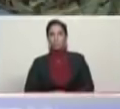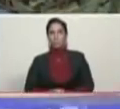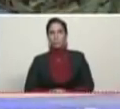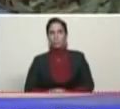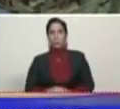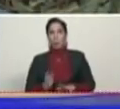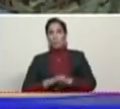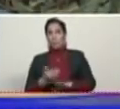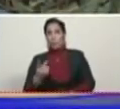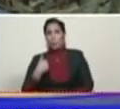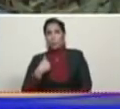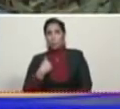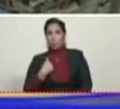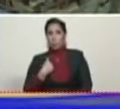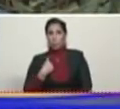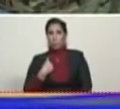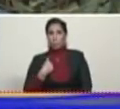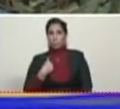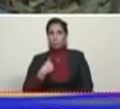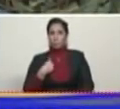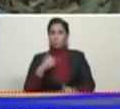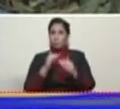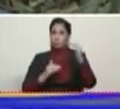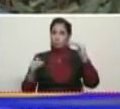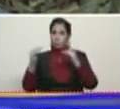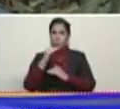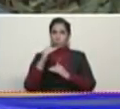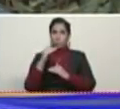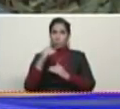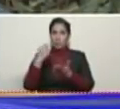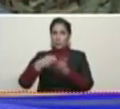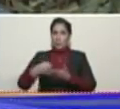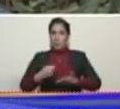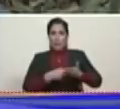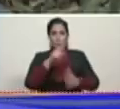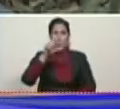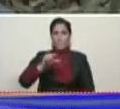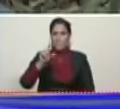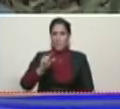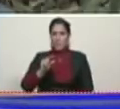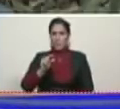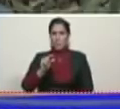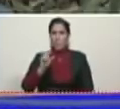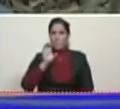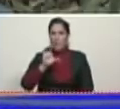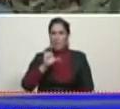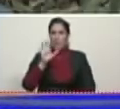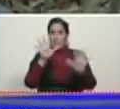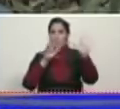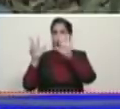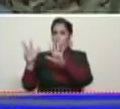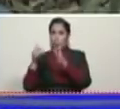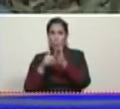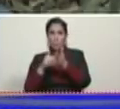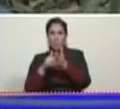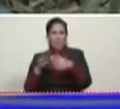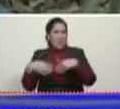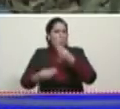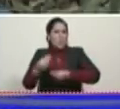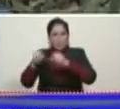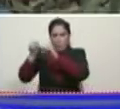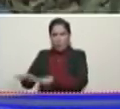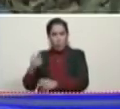puse el salario mínimo del país en 18 mil bolívares. ¿Y qué voy a hacer? ¿Abandonar a la clase